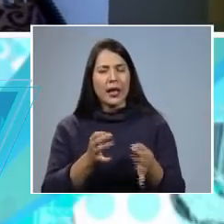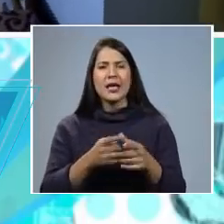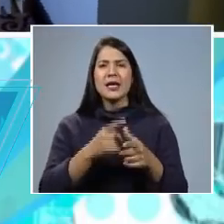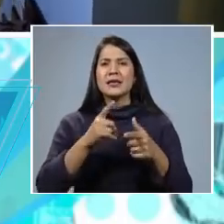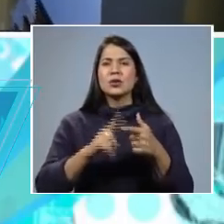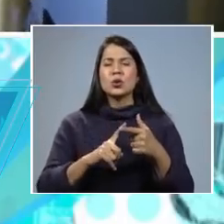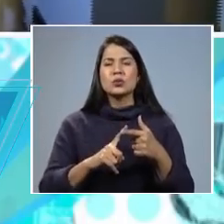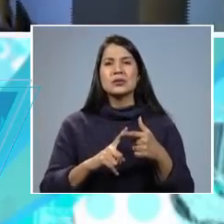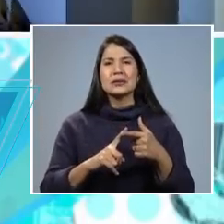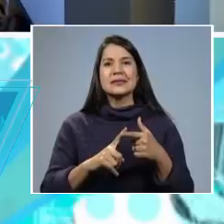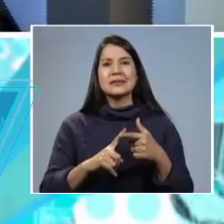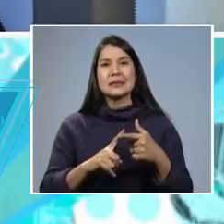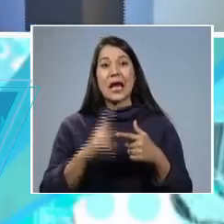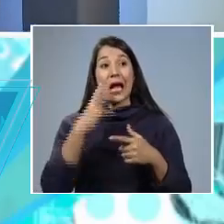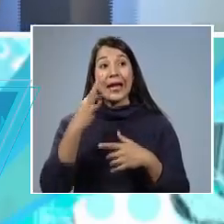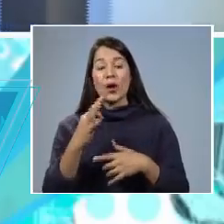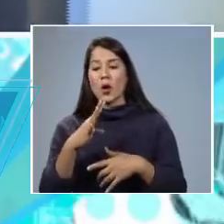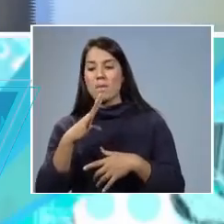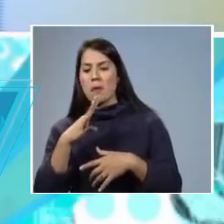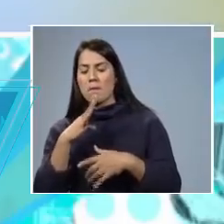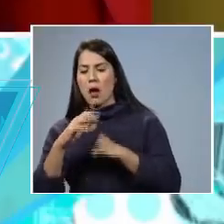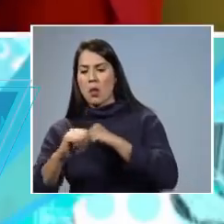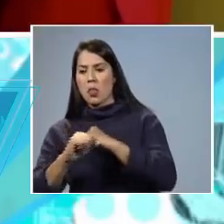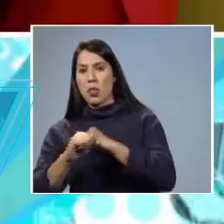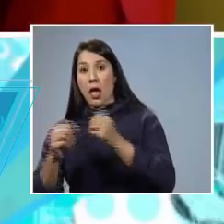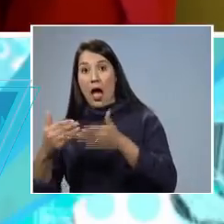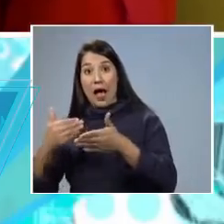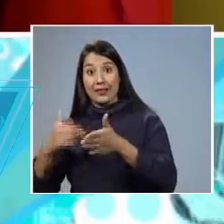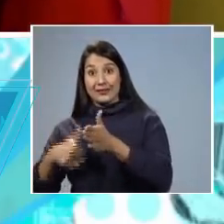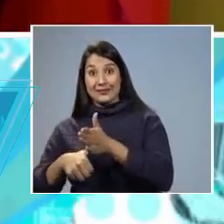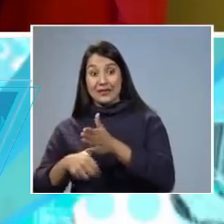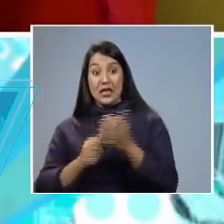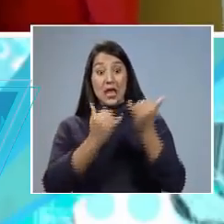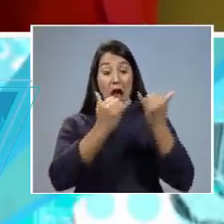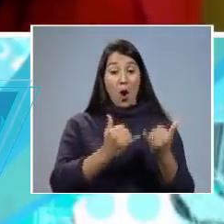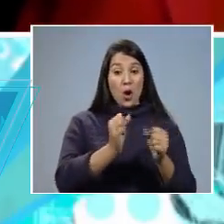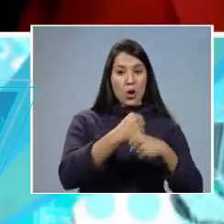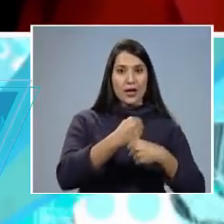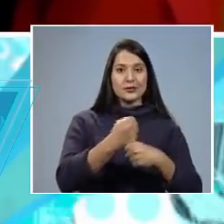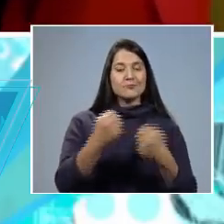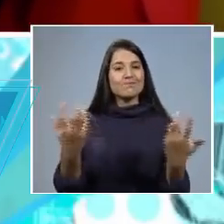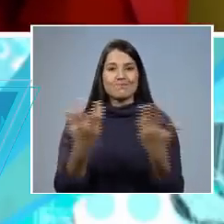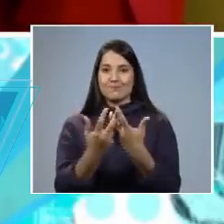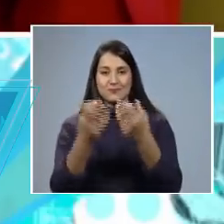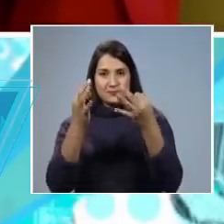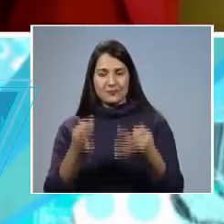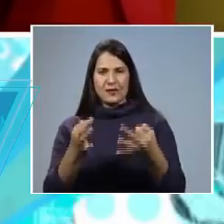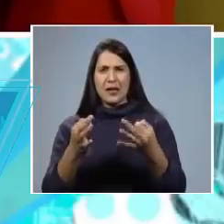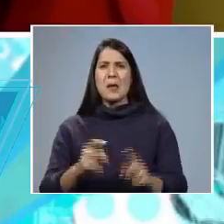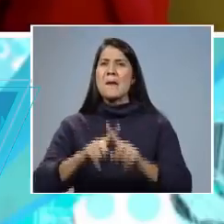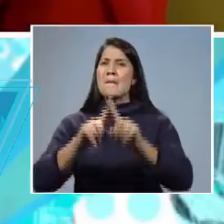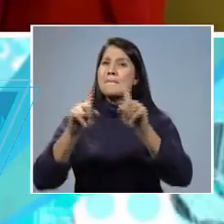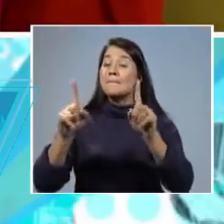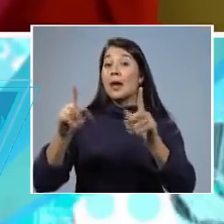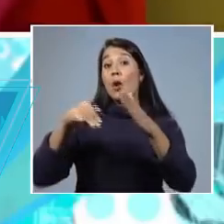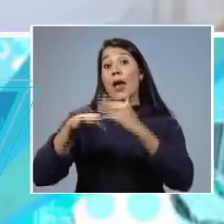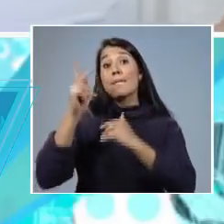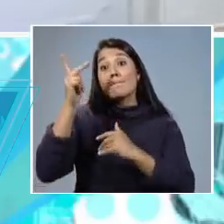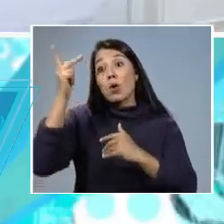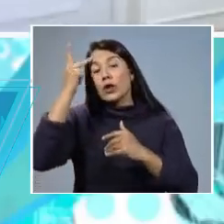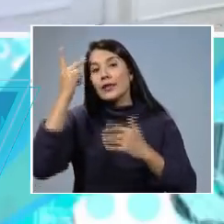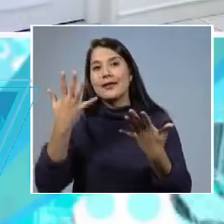sido consecuente, efectivo y diligente. Sin embargo, en el tema de la política las cosas se pueden complicar de un día para otro,